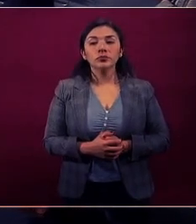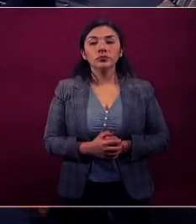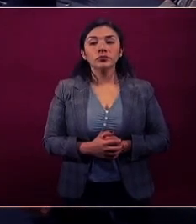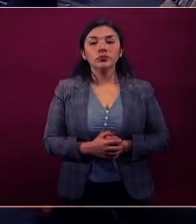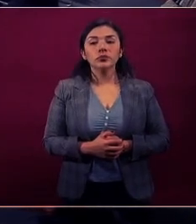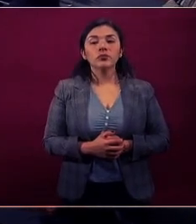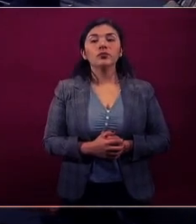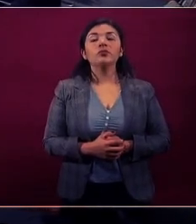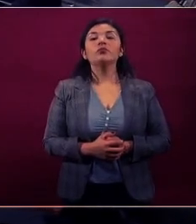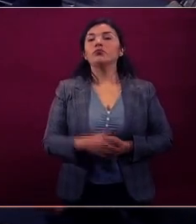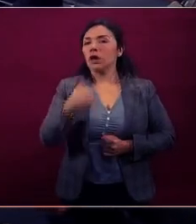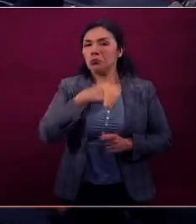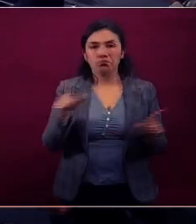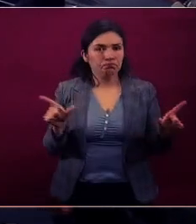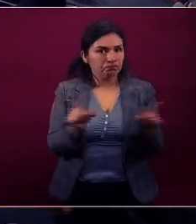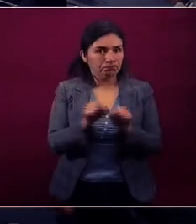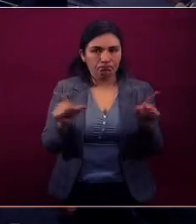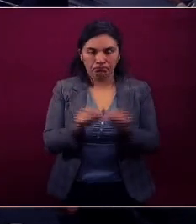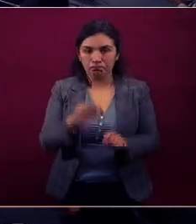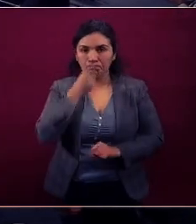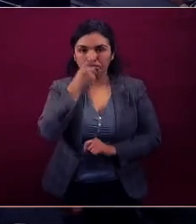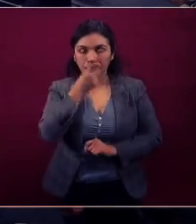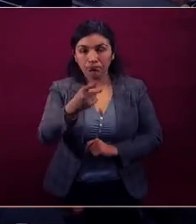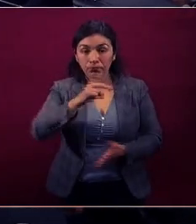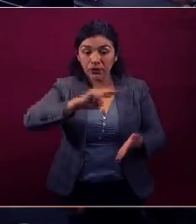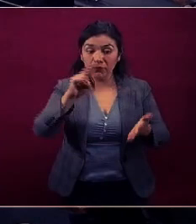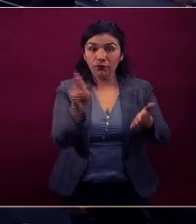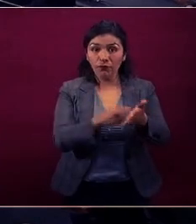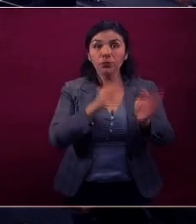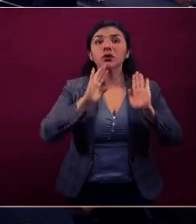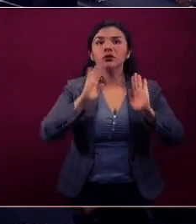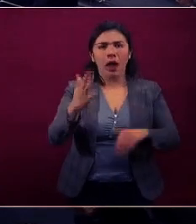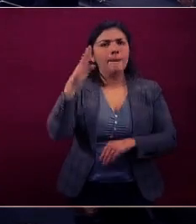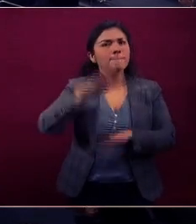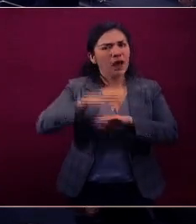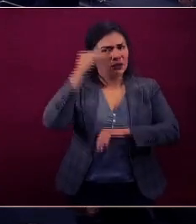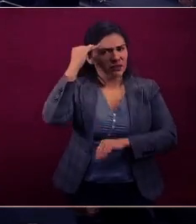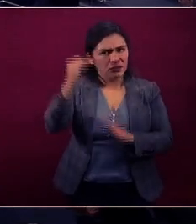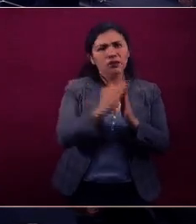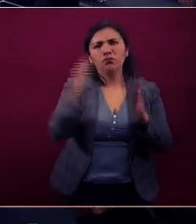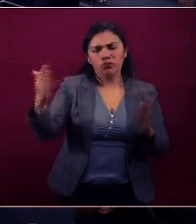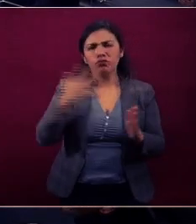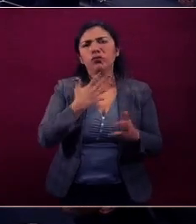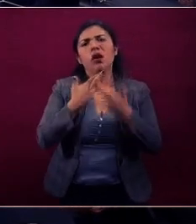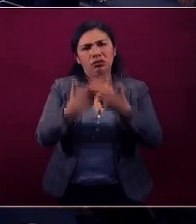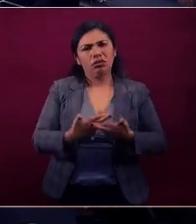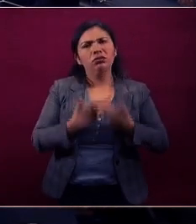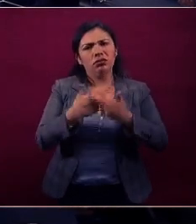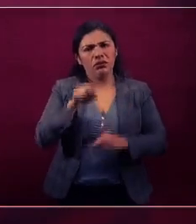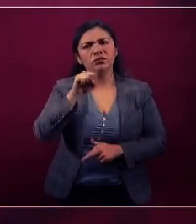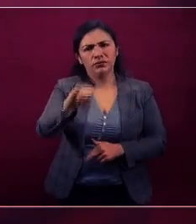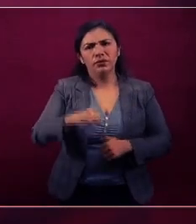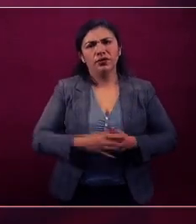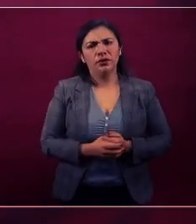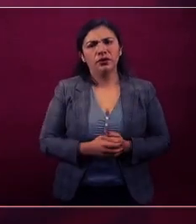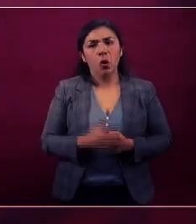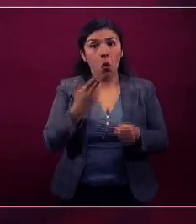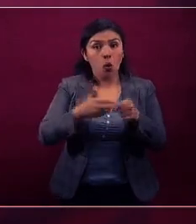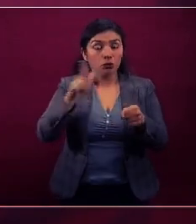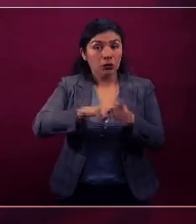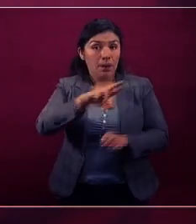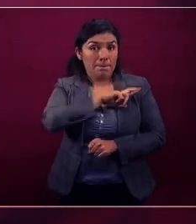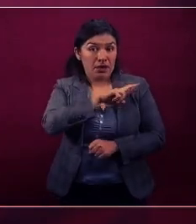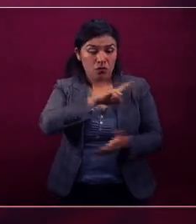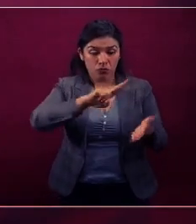Sí, muy, muy brevemente, el convenio fue renovado, sí está vigente. El convenio con los hospitales